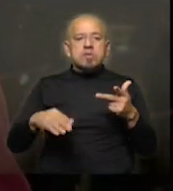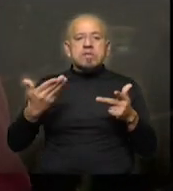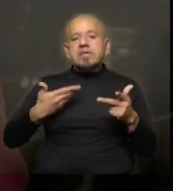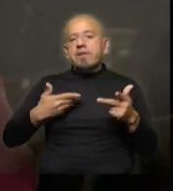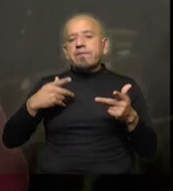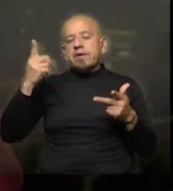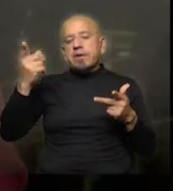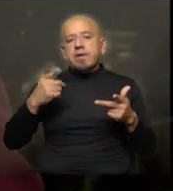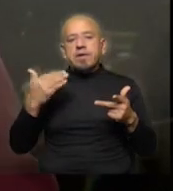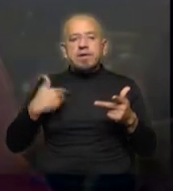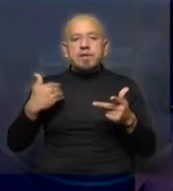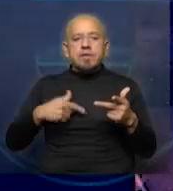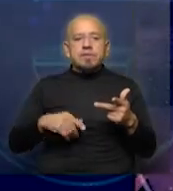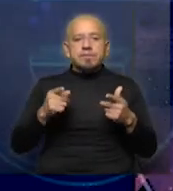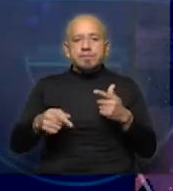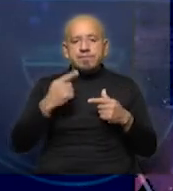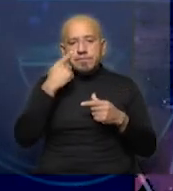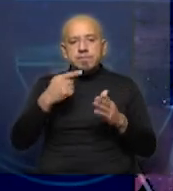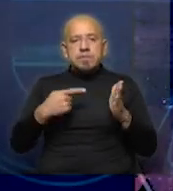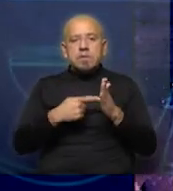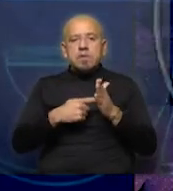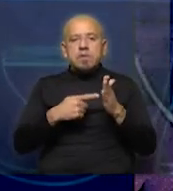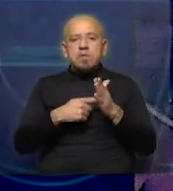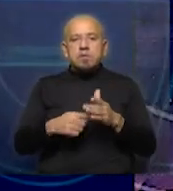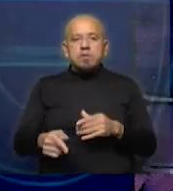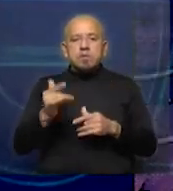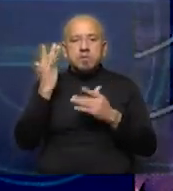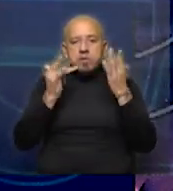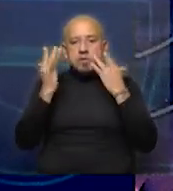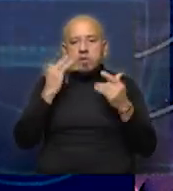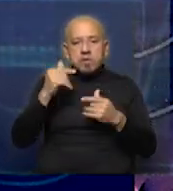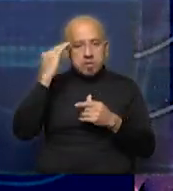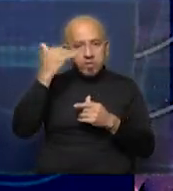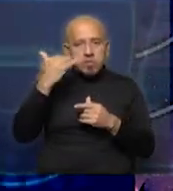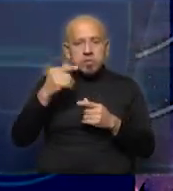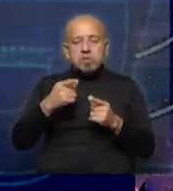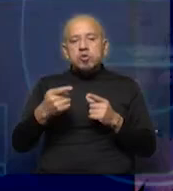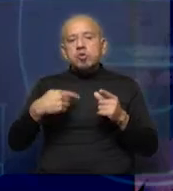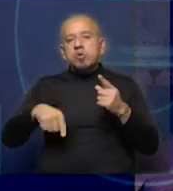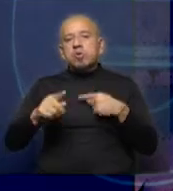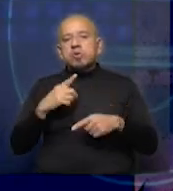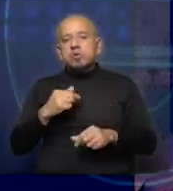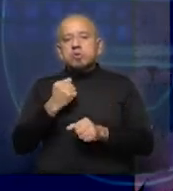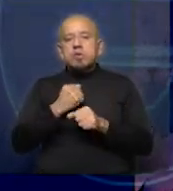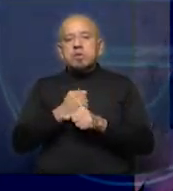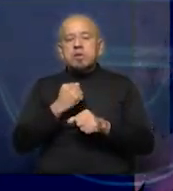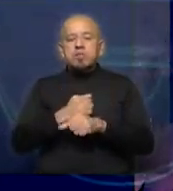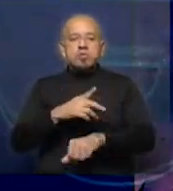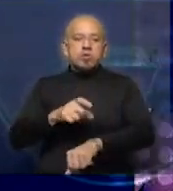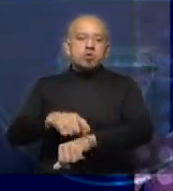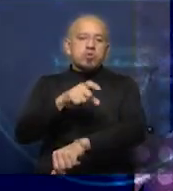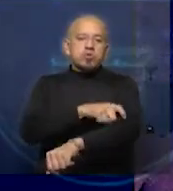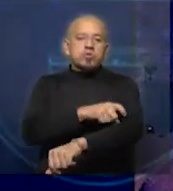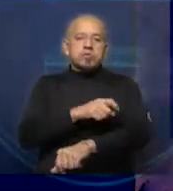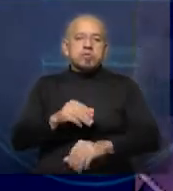Este pero nos conocimos en Buenos Aires ejerciendo la docencia somos artistas y docentes nos conocimos trabajando en el nivel inicial